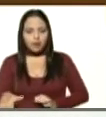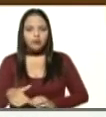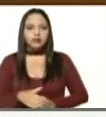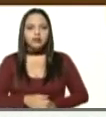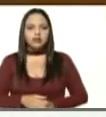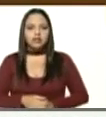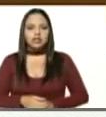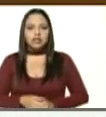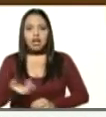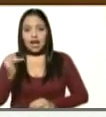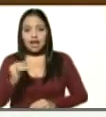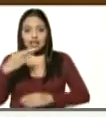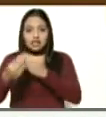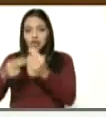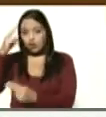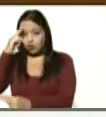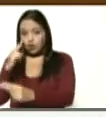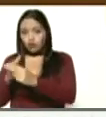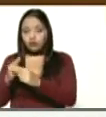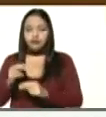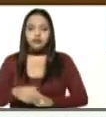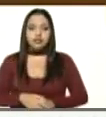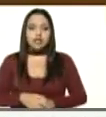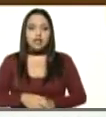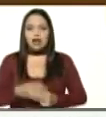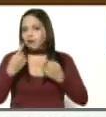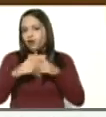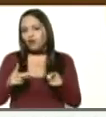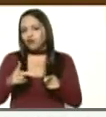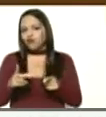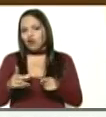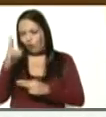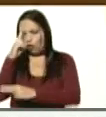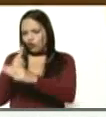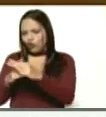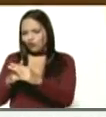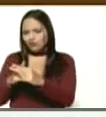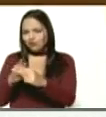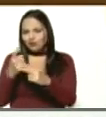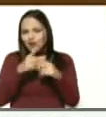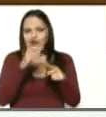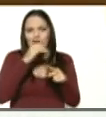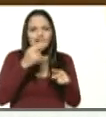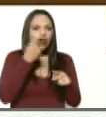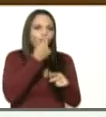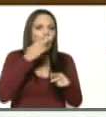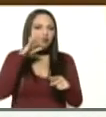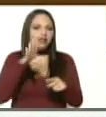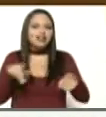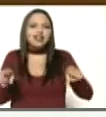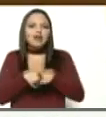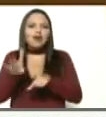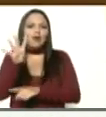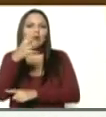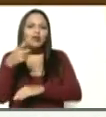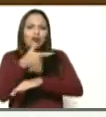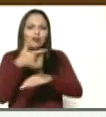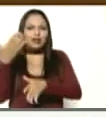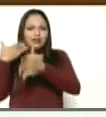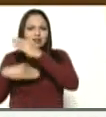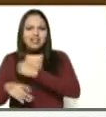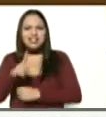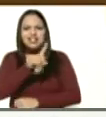le estamos rindiendo honores, y no comprometerse con la patria. Seguramente ocurrió mucho en la Cuarta República,